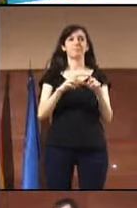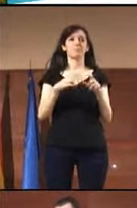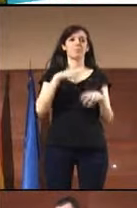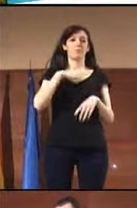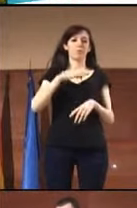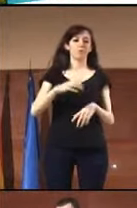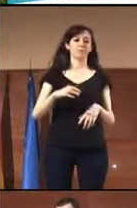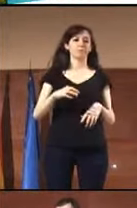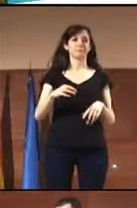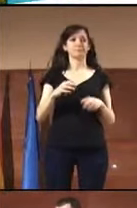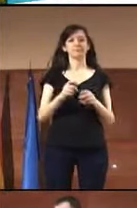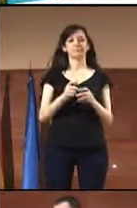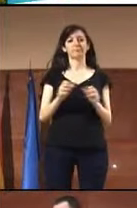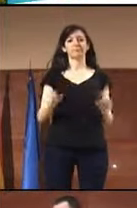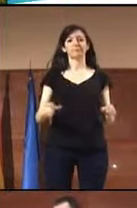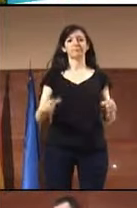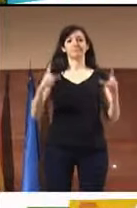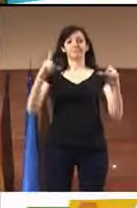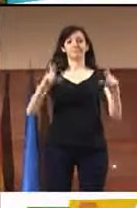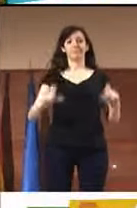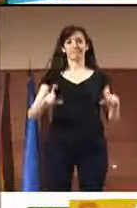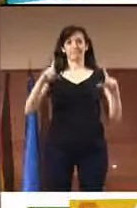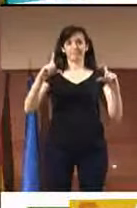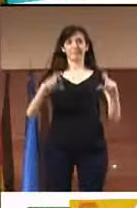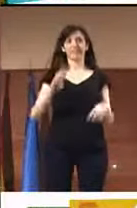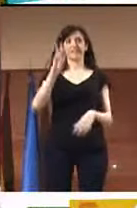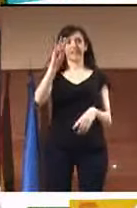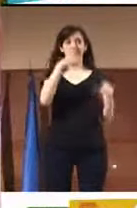en tres posiciones diferentes. Ese es el sistema.